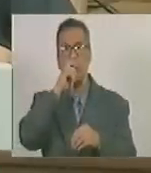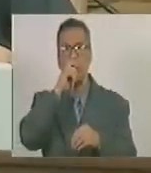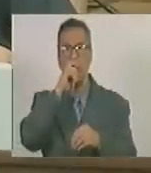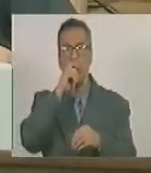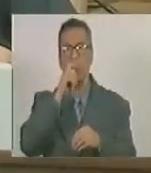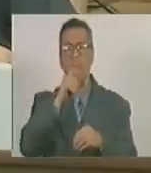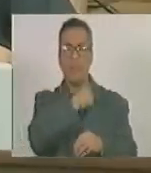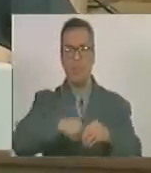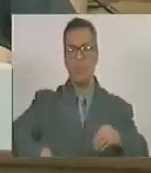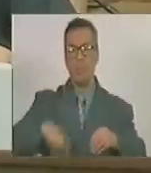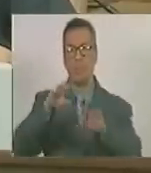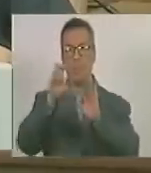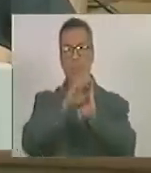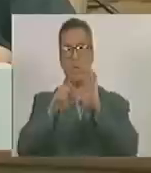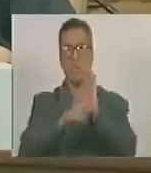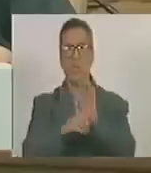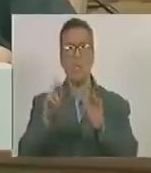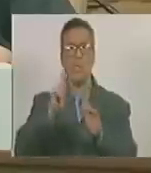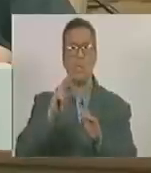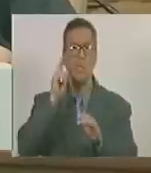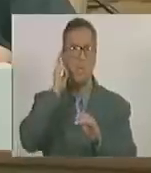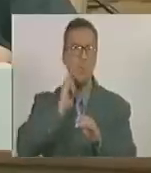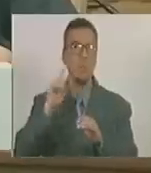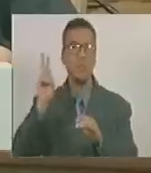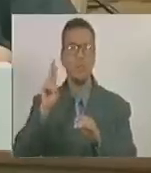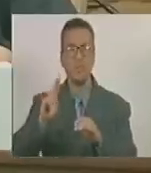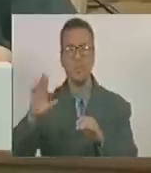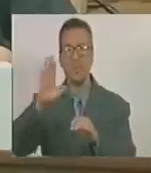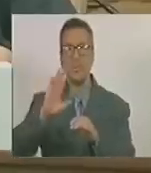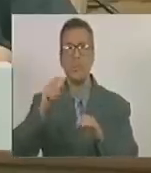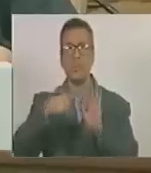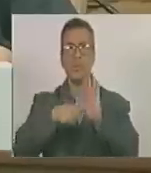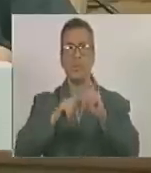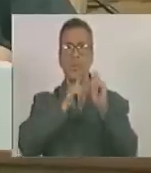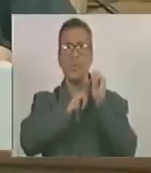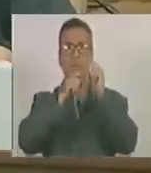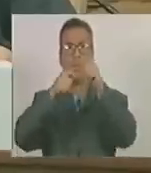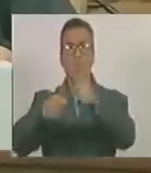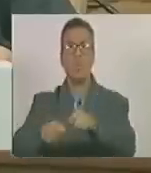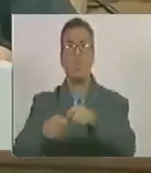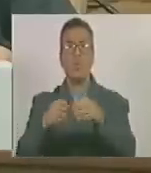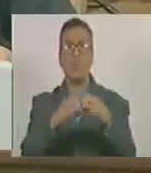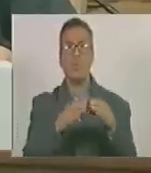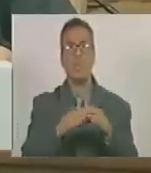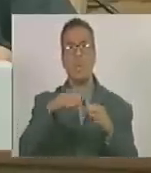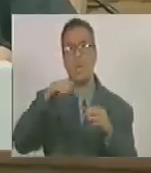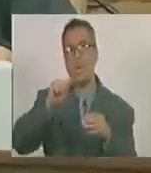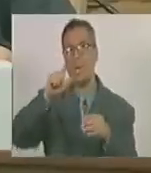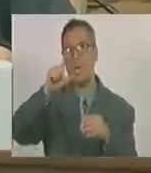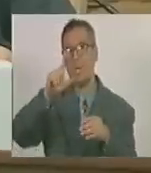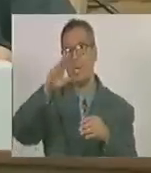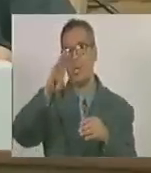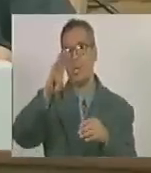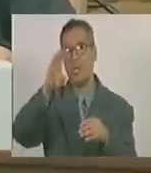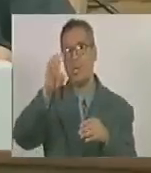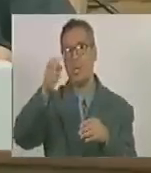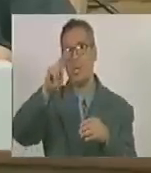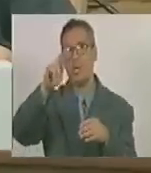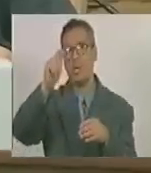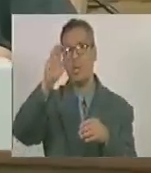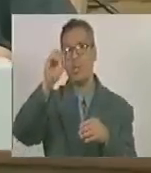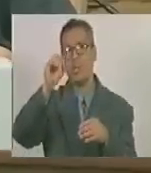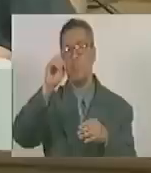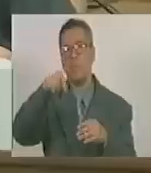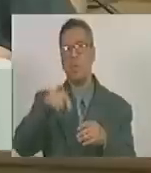presidente constitucional de la República Bolivariana de Venezuela, propone la designación del ciudadano Alberto Efraín Castelar